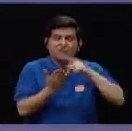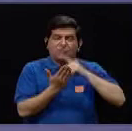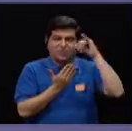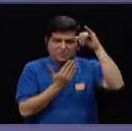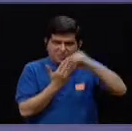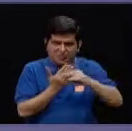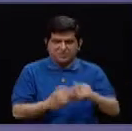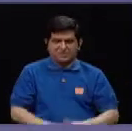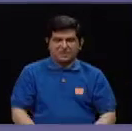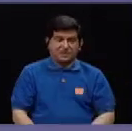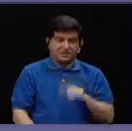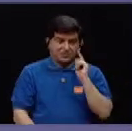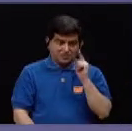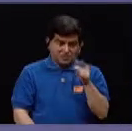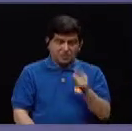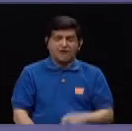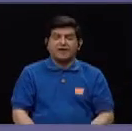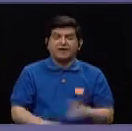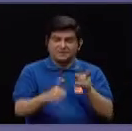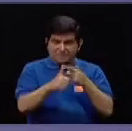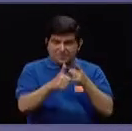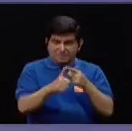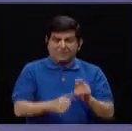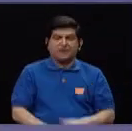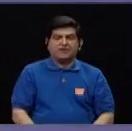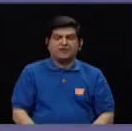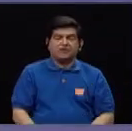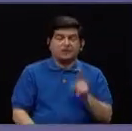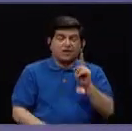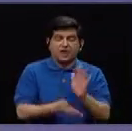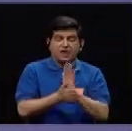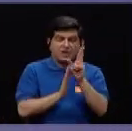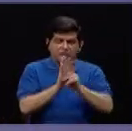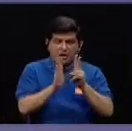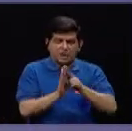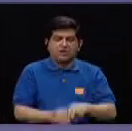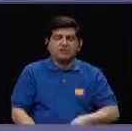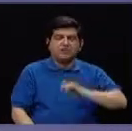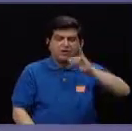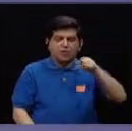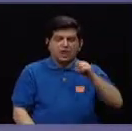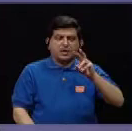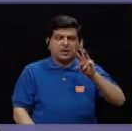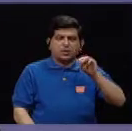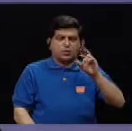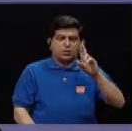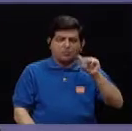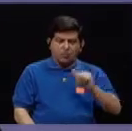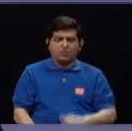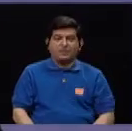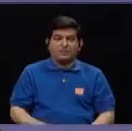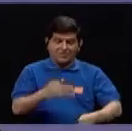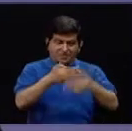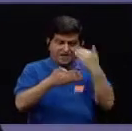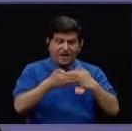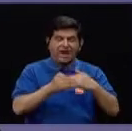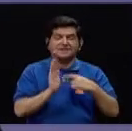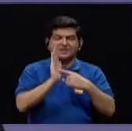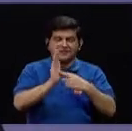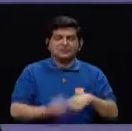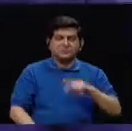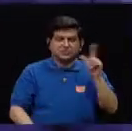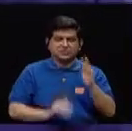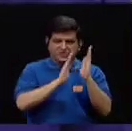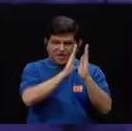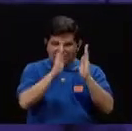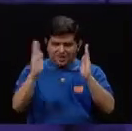un proyecto en el cual él estaba primero, que era hacer un documental de Juanito Mora. Bueno, sí, acaba de pasar ajá, en Lunes sí, de Cinemateca hace